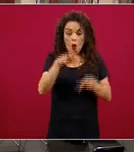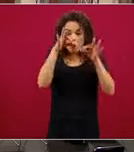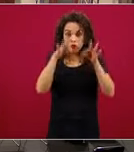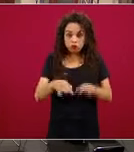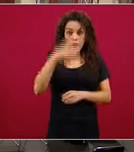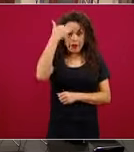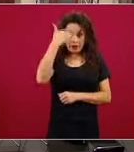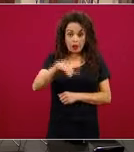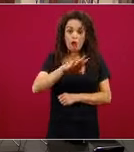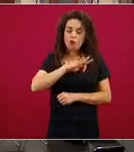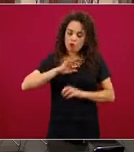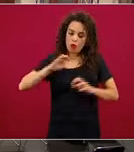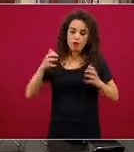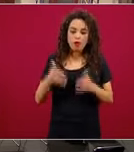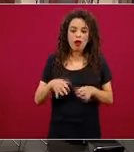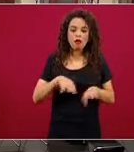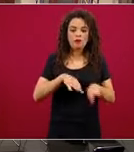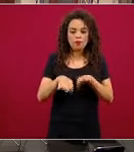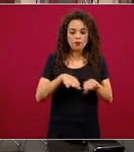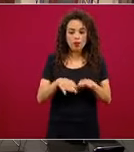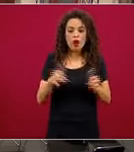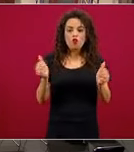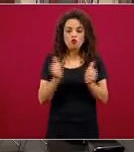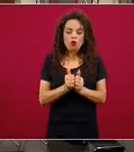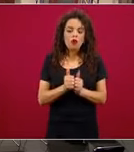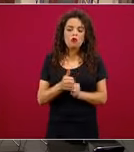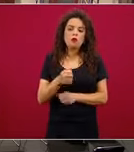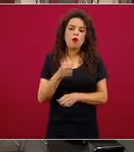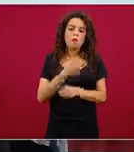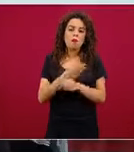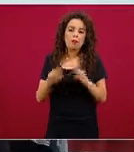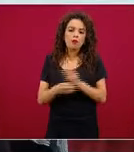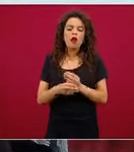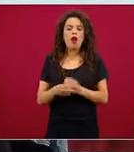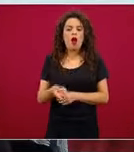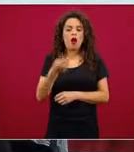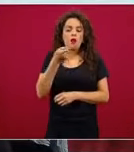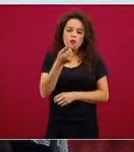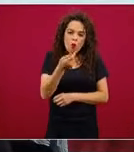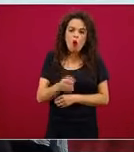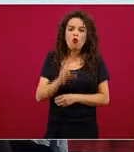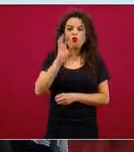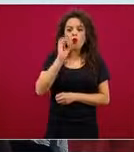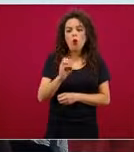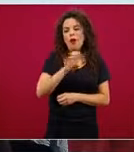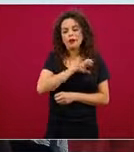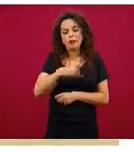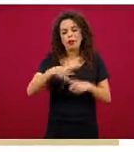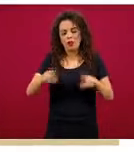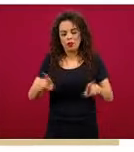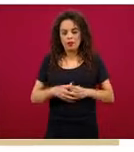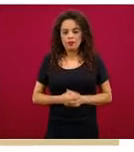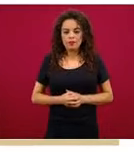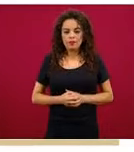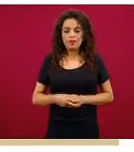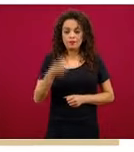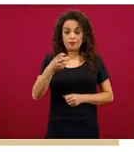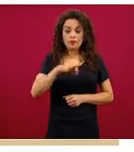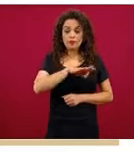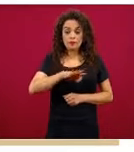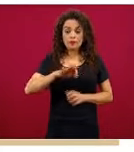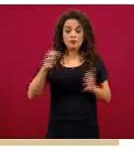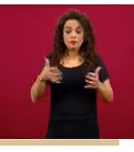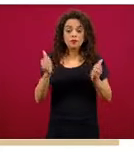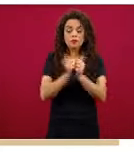para poder operar en ambientes con pocos recursos. Entonces, estas células especializadas pues básicamente se pueden conformar de todas